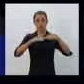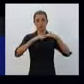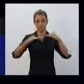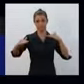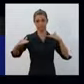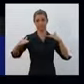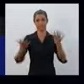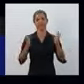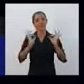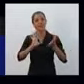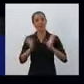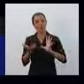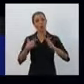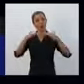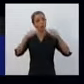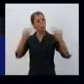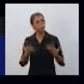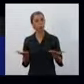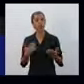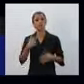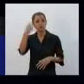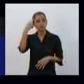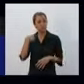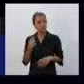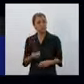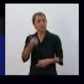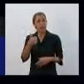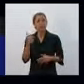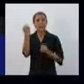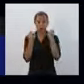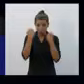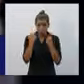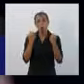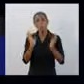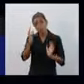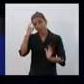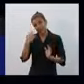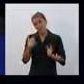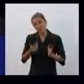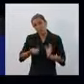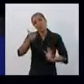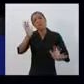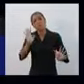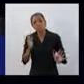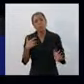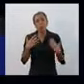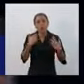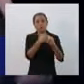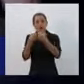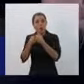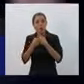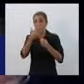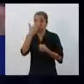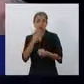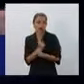hoy quiero decir que pensé que iba a ser más simple ordenar esta economía y que íbamos a lograr consensos que no pudimos pero ahora